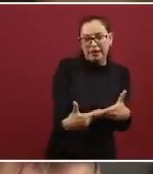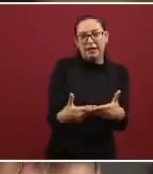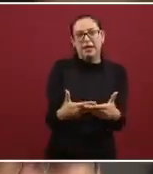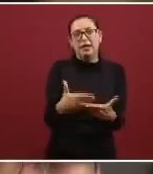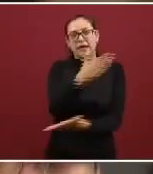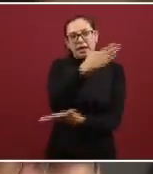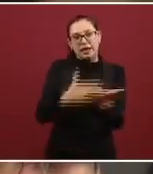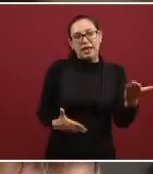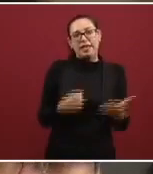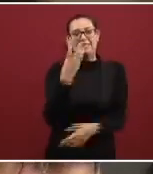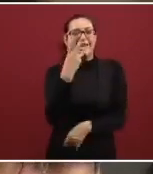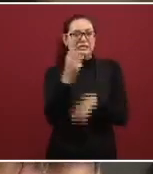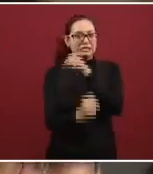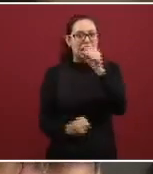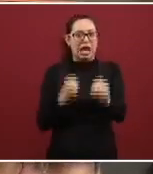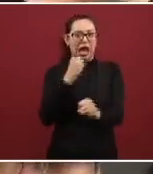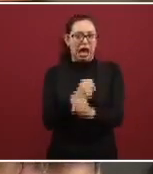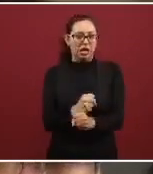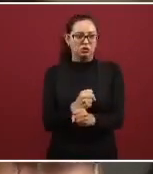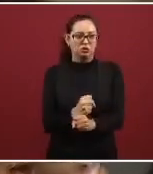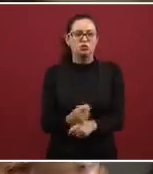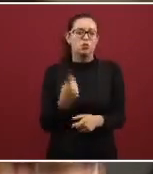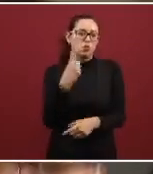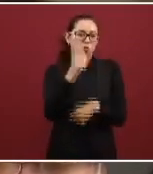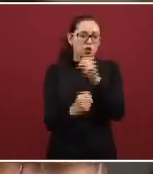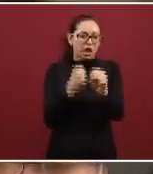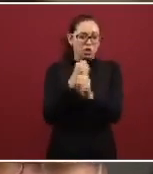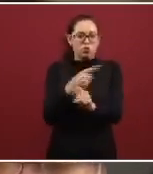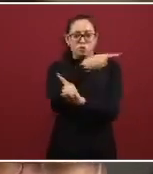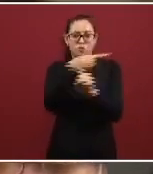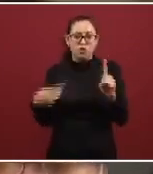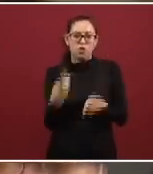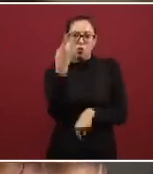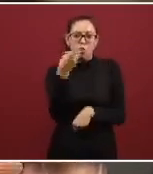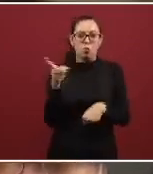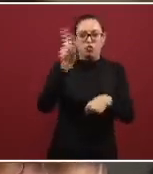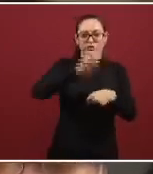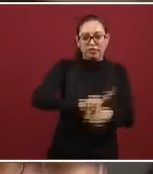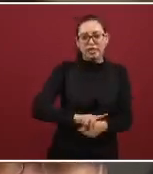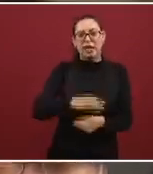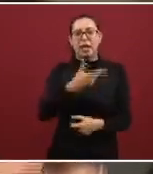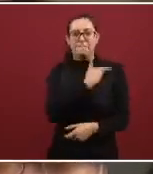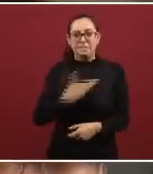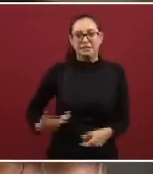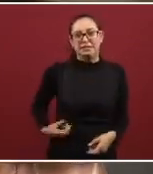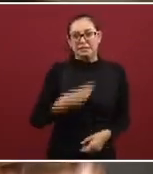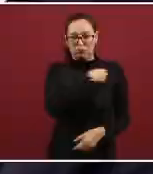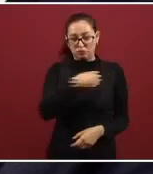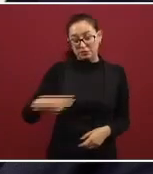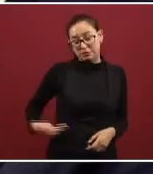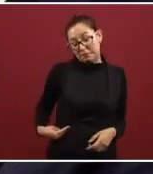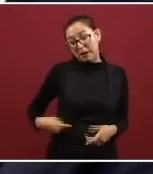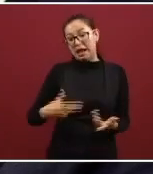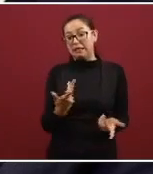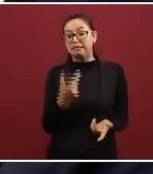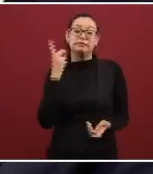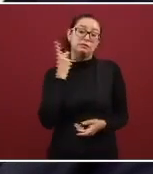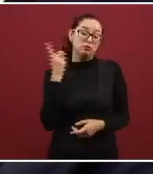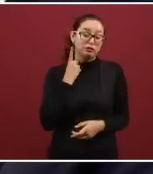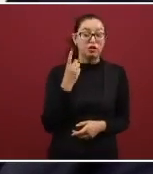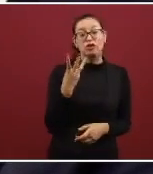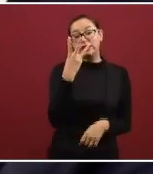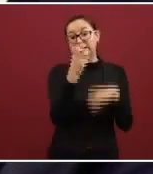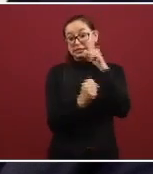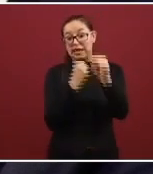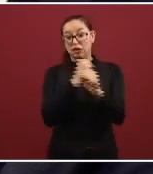mitad del mandato por el que fueron electos, año y medio más un día, presidentes municipales, diputados, tres años más